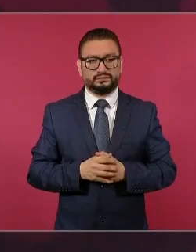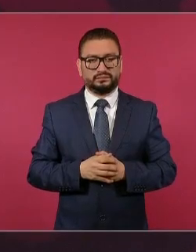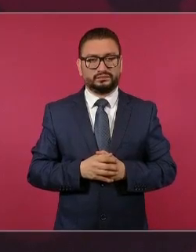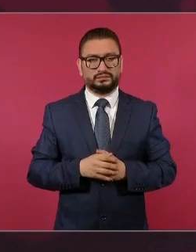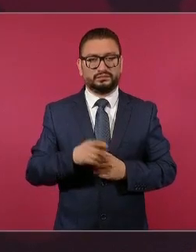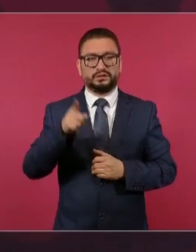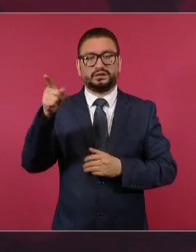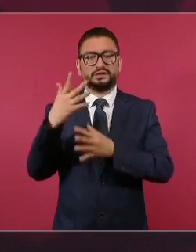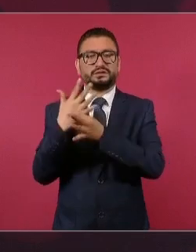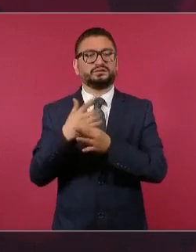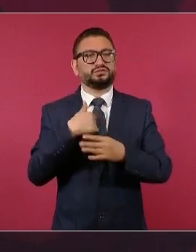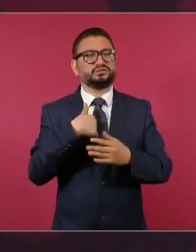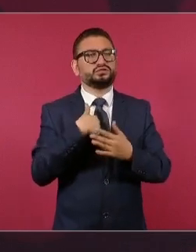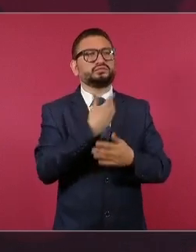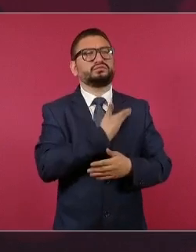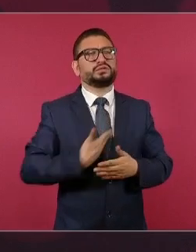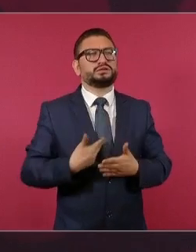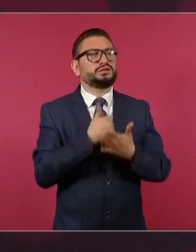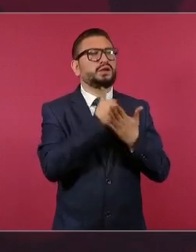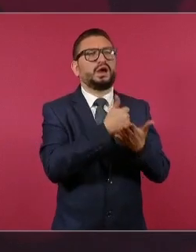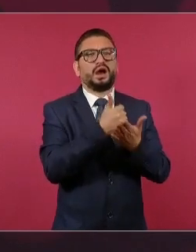dice, ¿en qué ayuda, presidente?